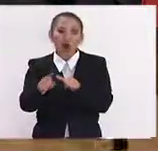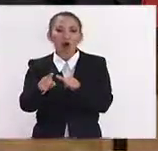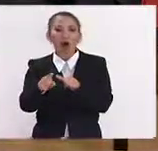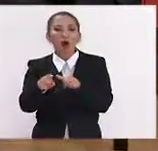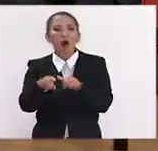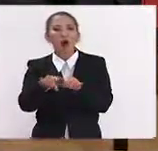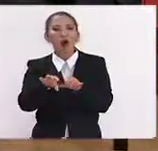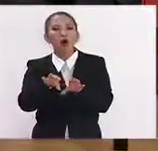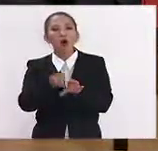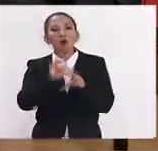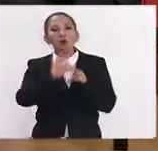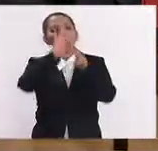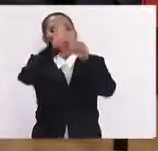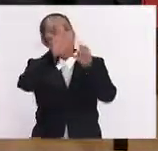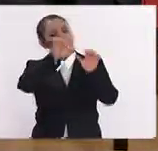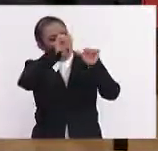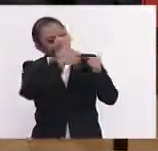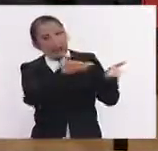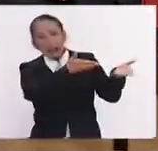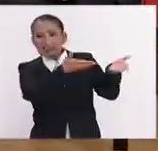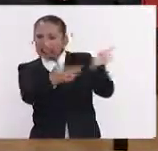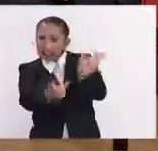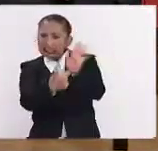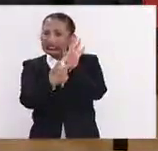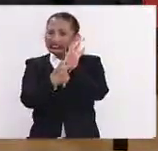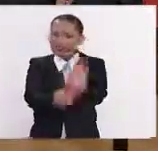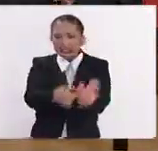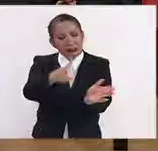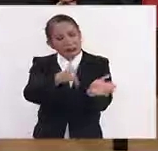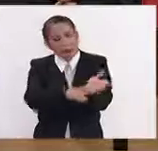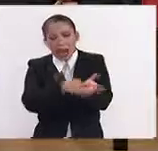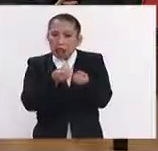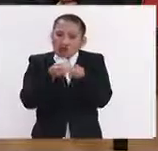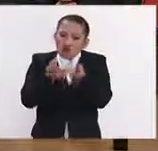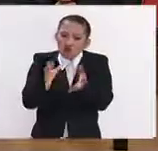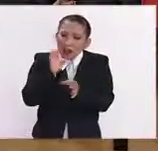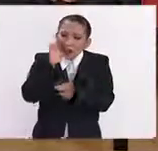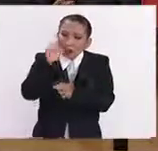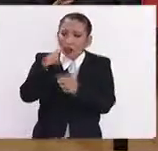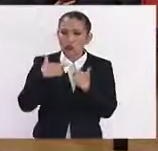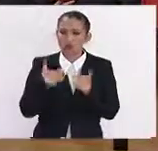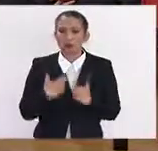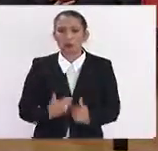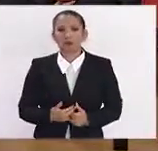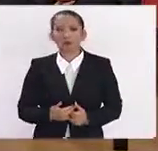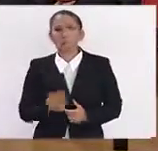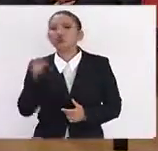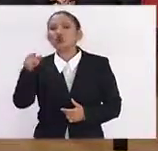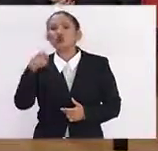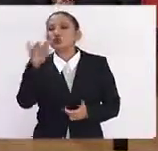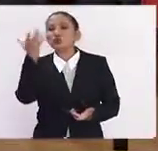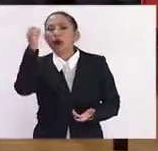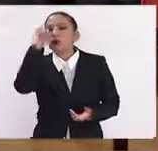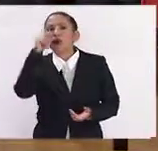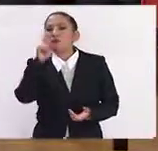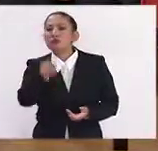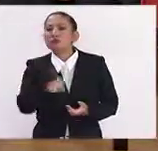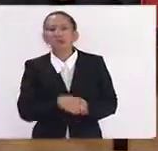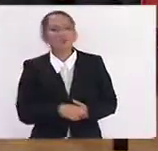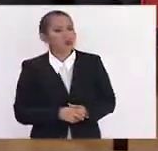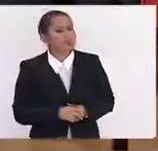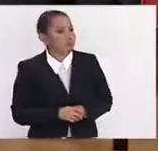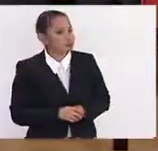exaltar el arte, exaltar lo que enriquece el espíritu humano. ¿Tú qué nos puedes comentar al